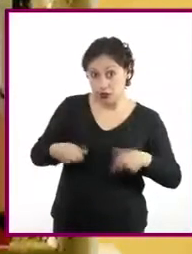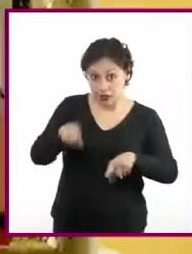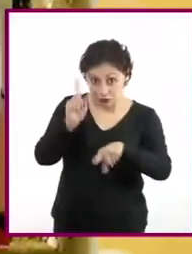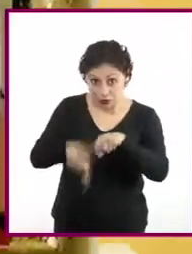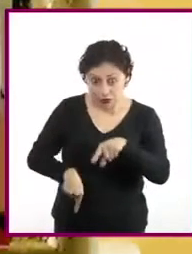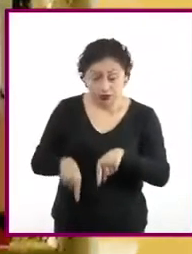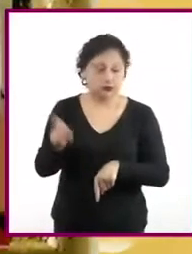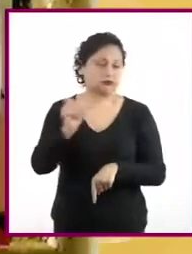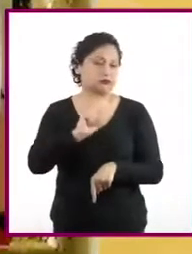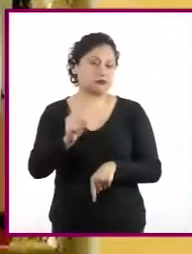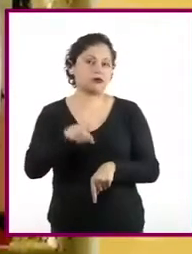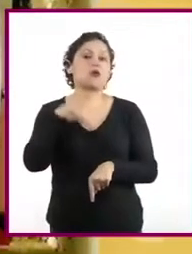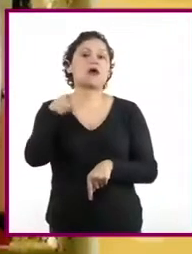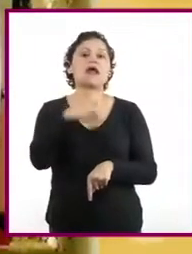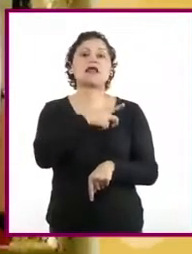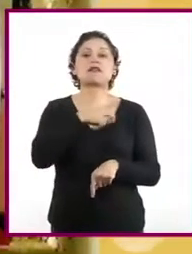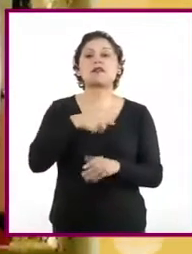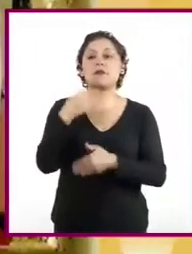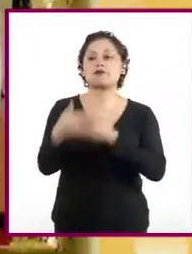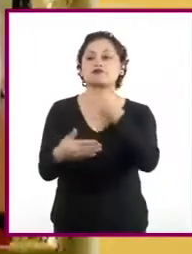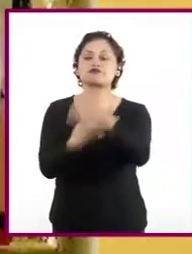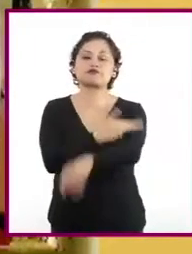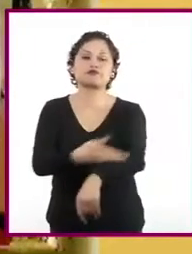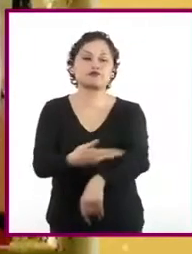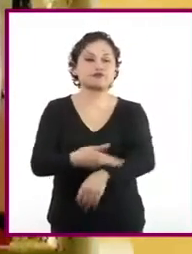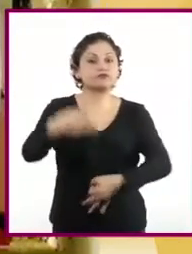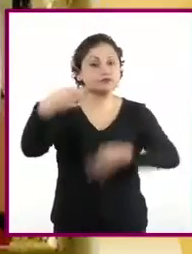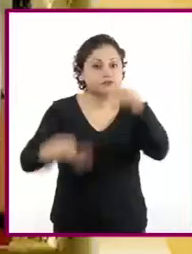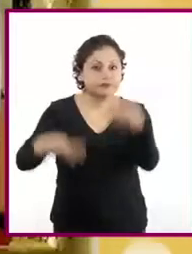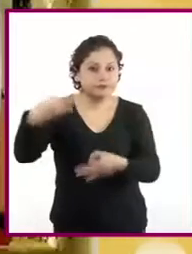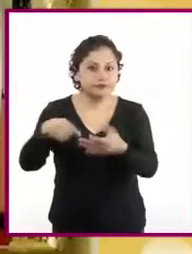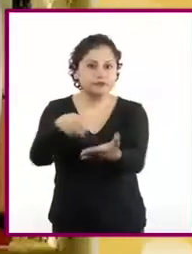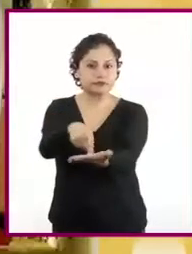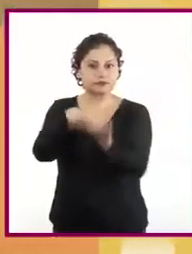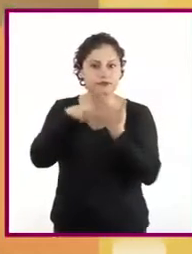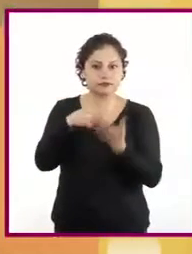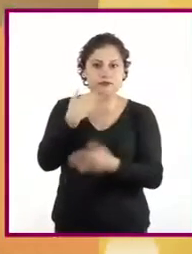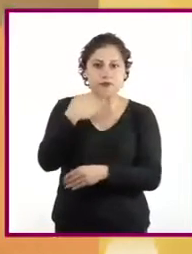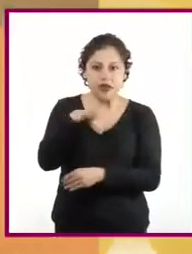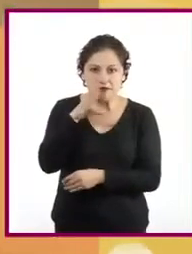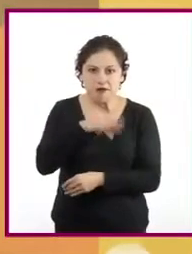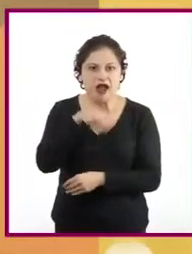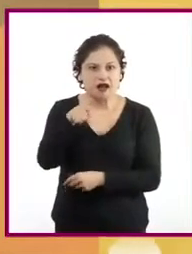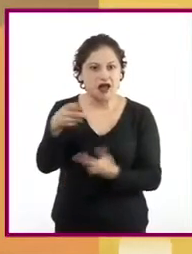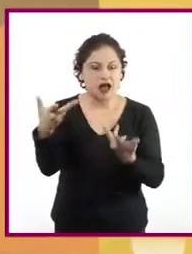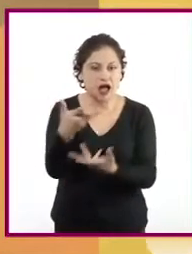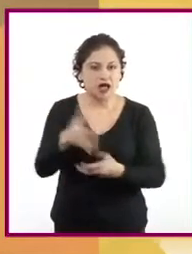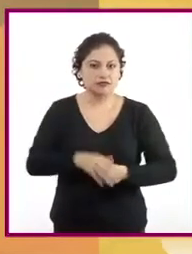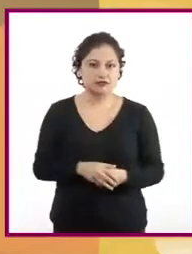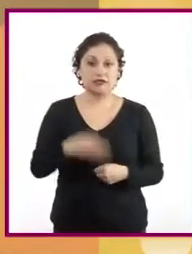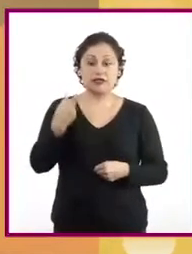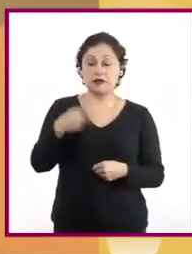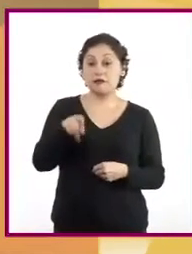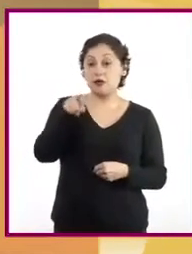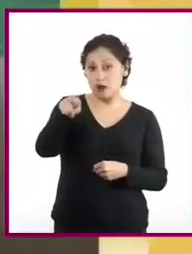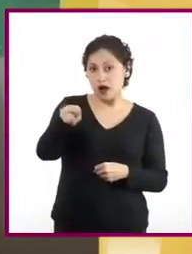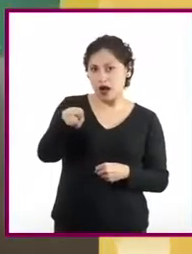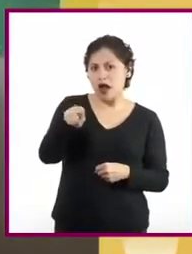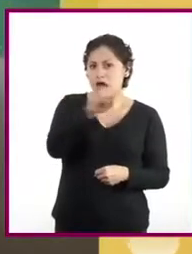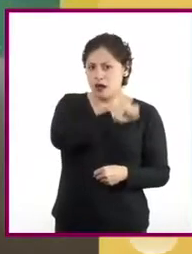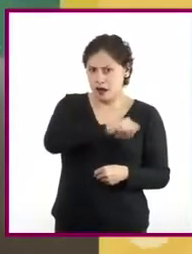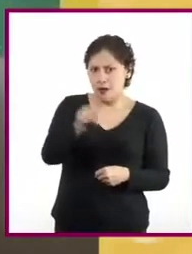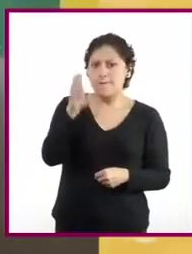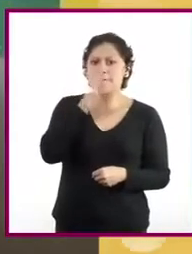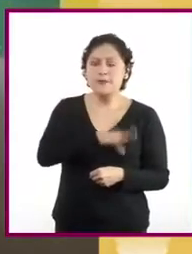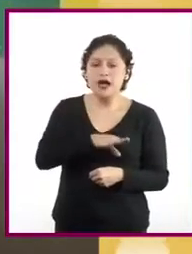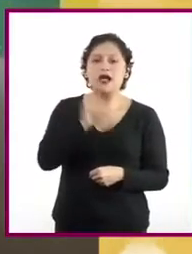no se demuestra su culpabilidad. Pero que aunque uno esté detenido, acusado de un delito, tiene una serie de derechos como tener un